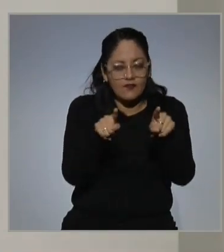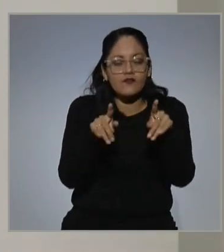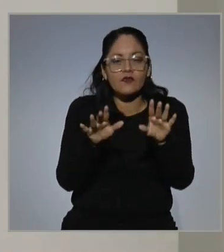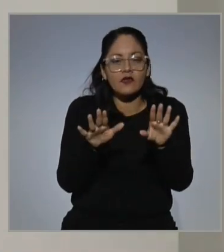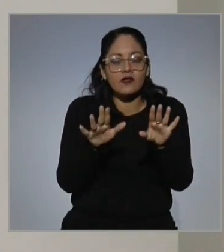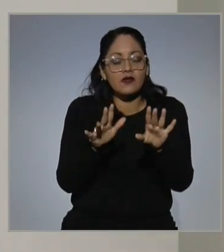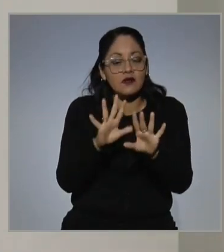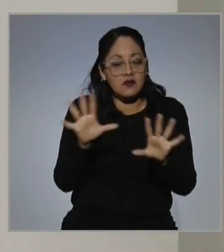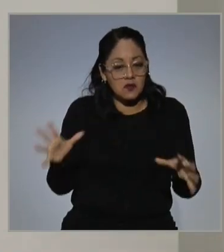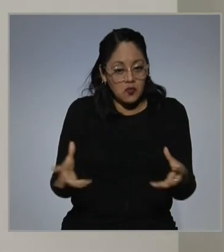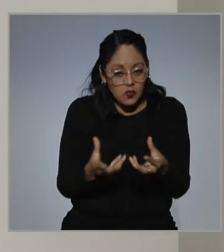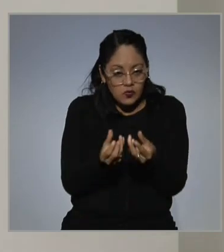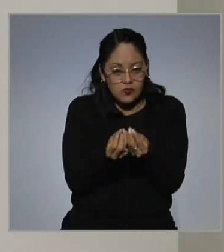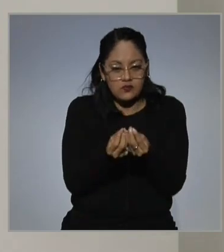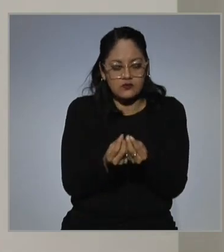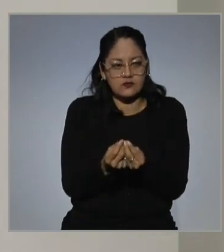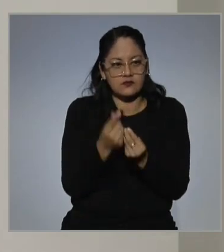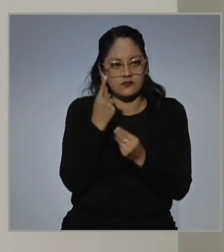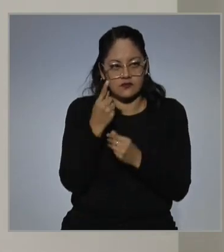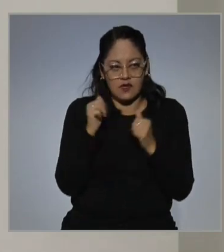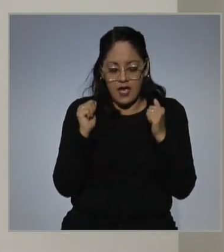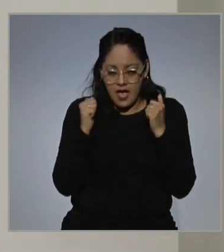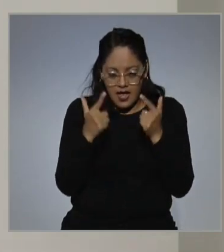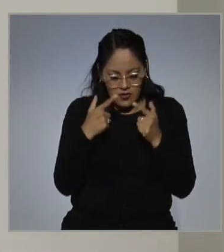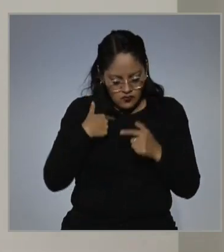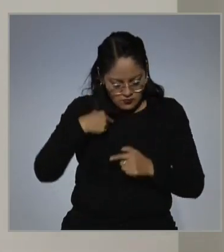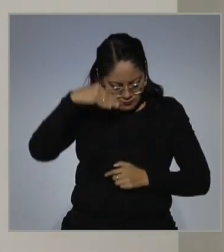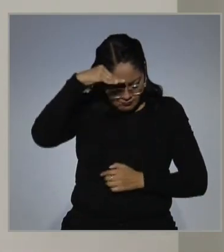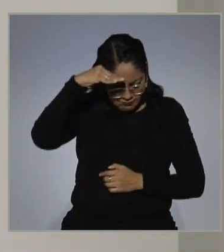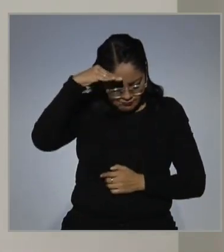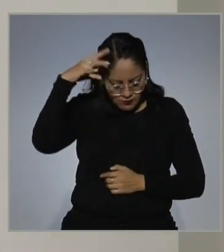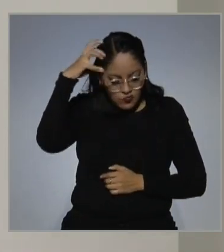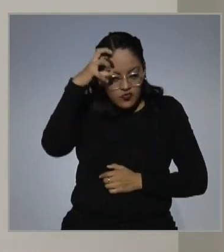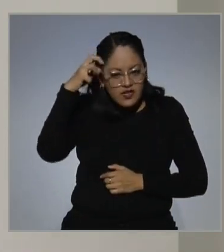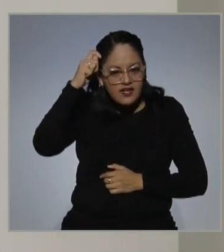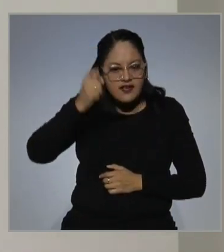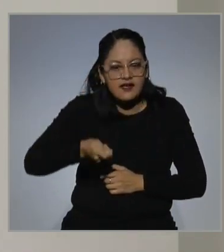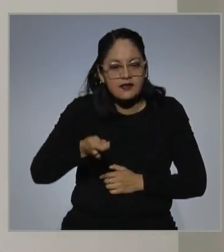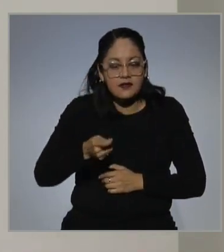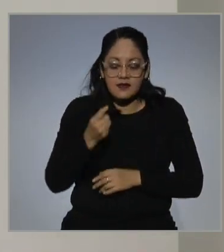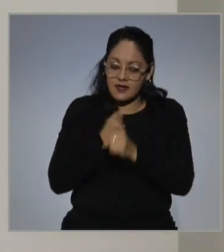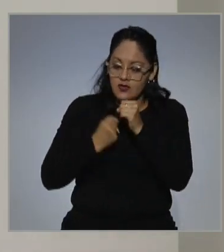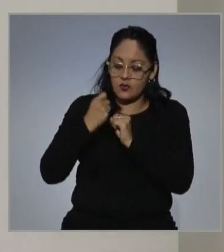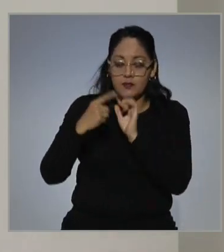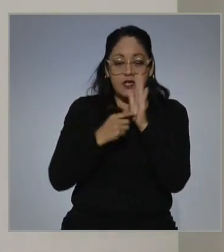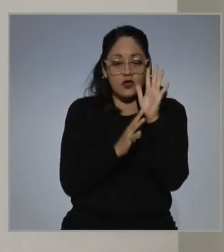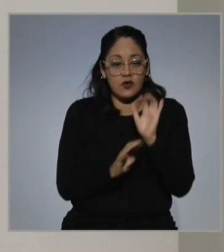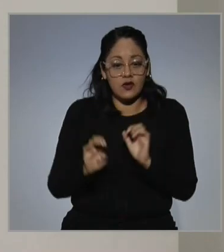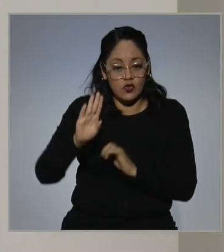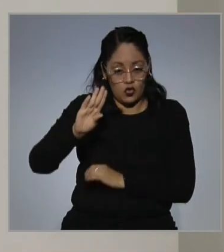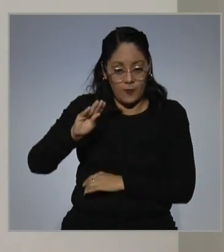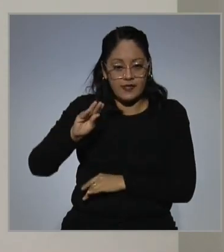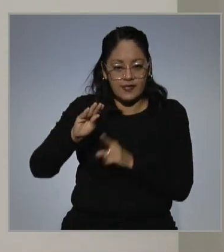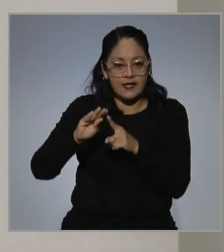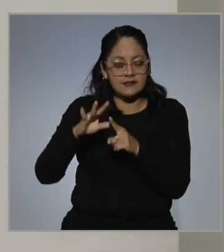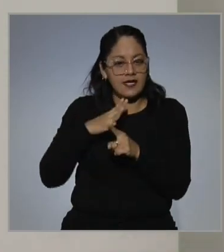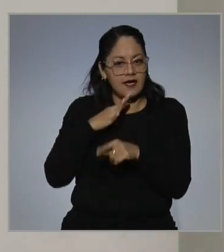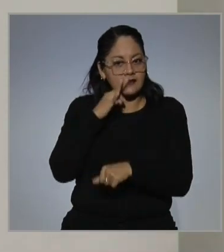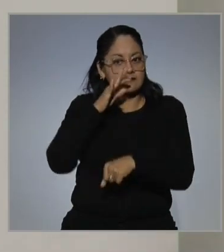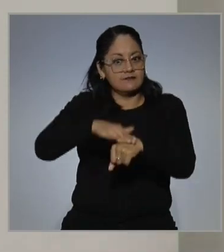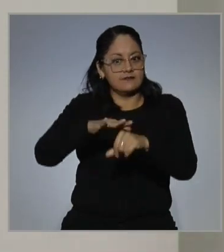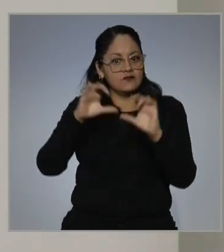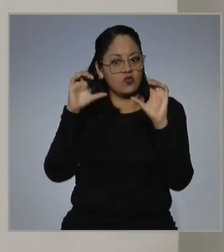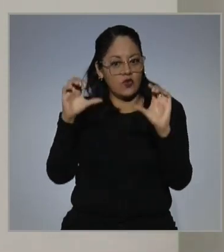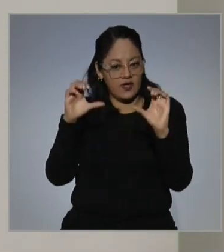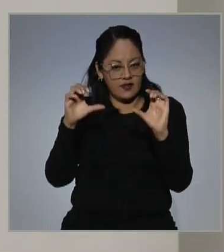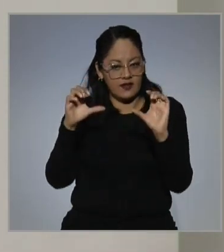algo que tenemos que reflexionar, que es que en los años 90 sí hubo un momento de alarma,